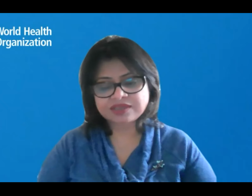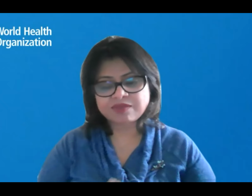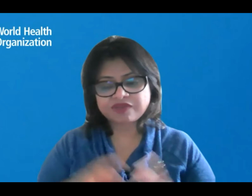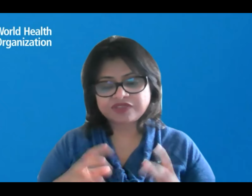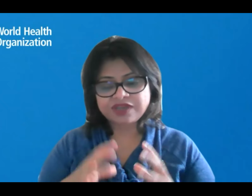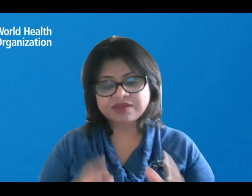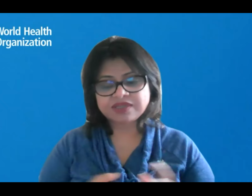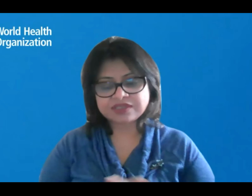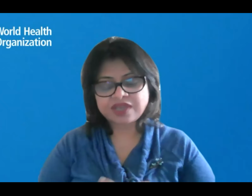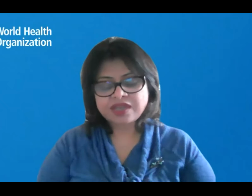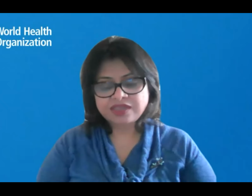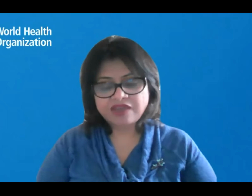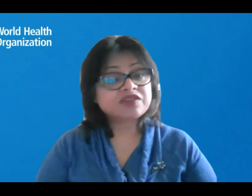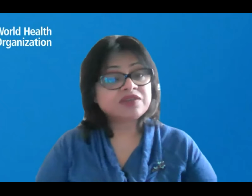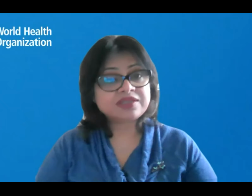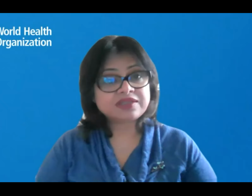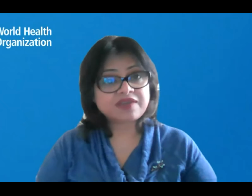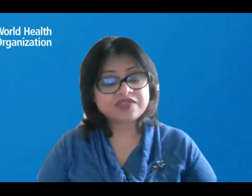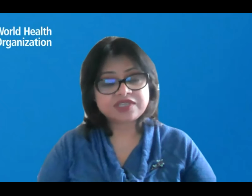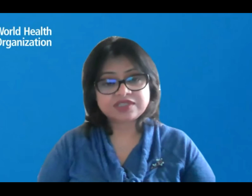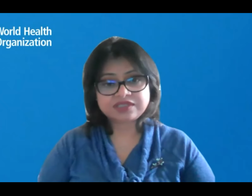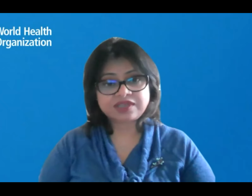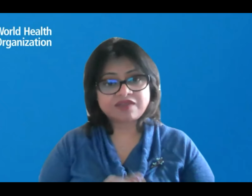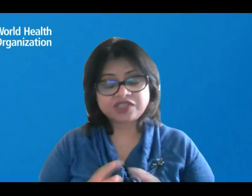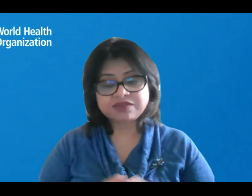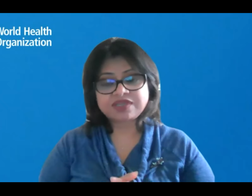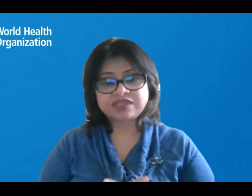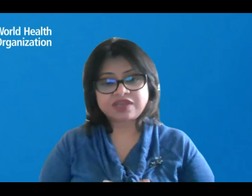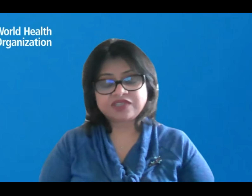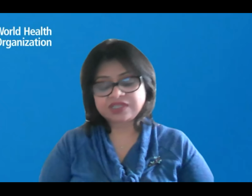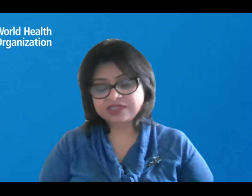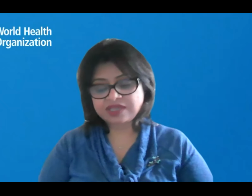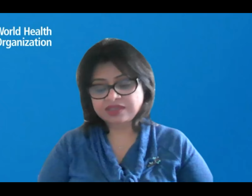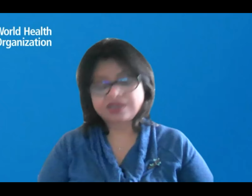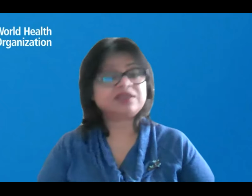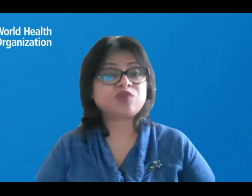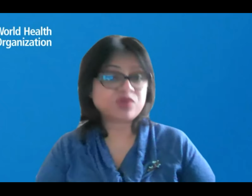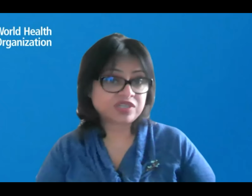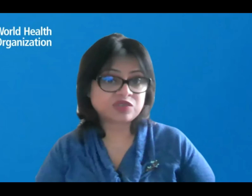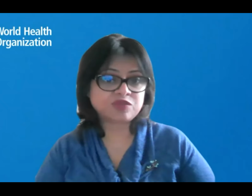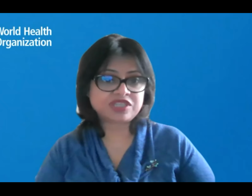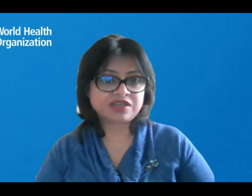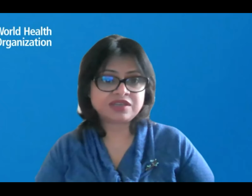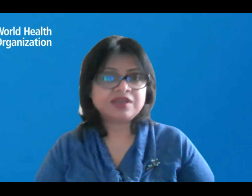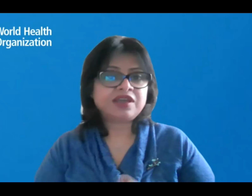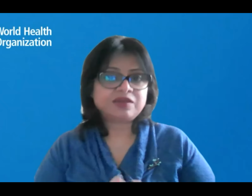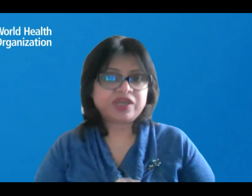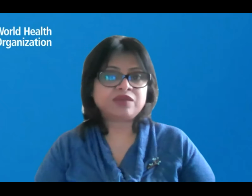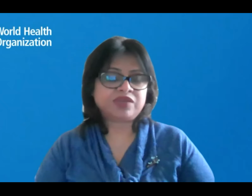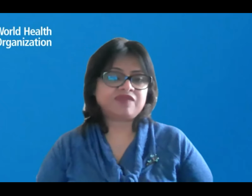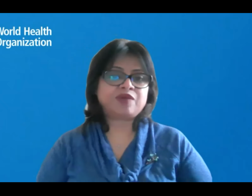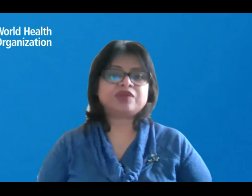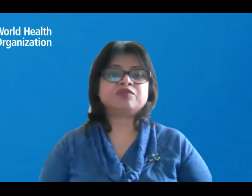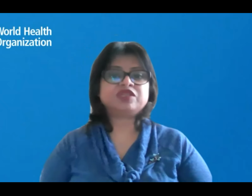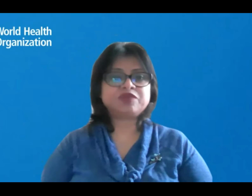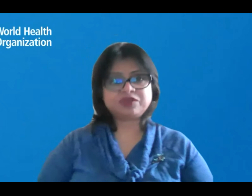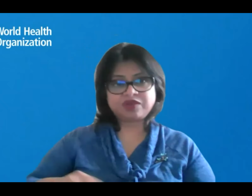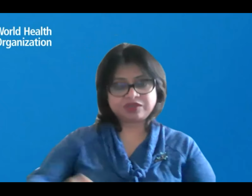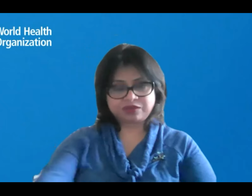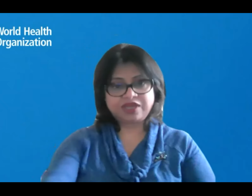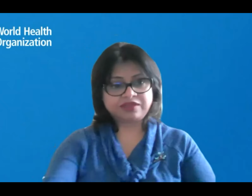Yo creo que lo que EvidenceAid ha compartido con nosotros es que algunas de las áreas donde han generado, donde han resumido la